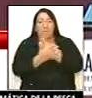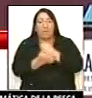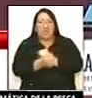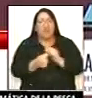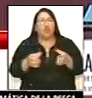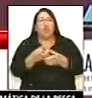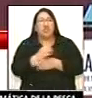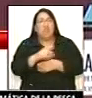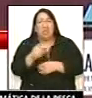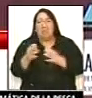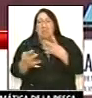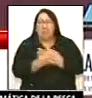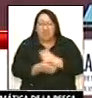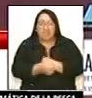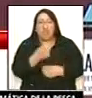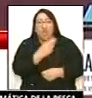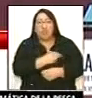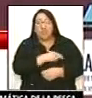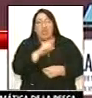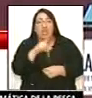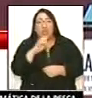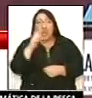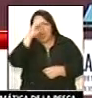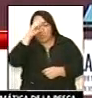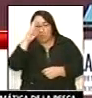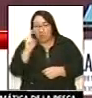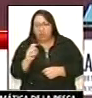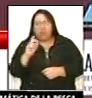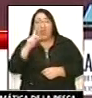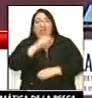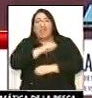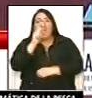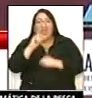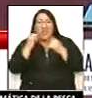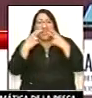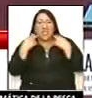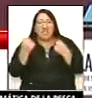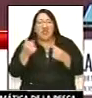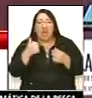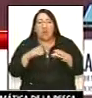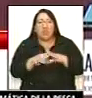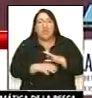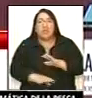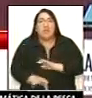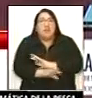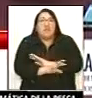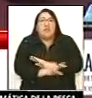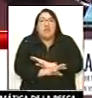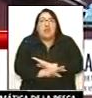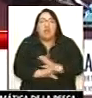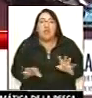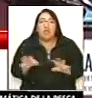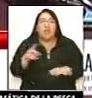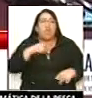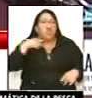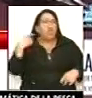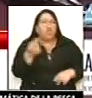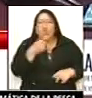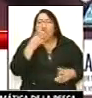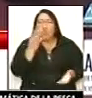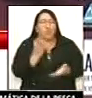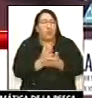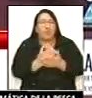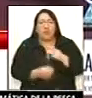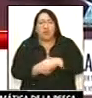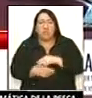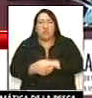consejeros presos, el Hospital Lorena del Cusco, el de Tacna, el de Iquitos por el agua y el desagüe. No hay un sitio donde no veamos donde ha habido una corrupción